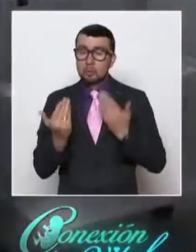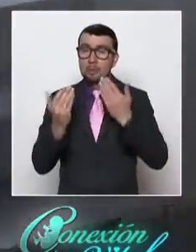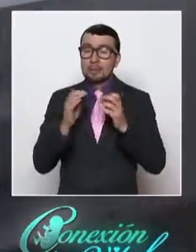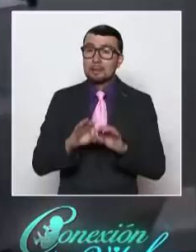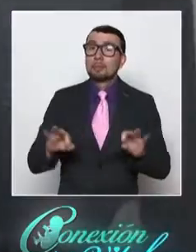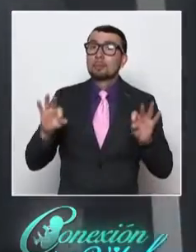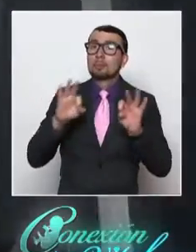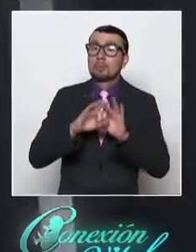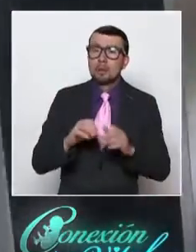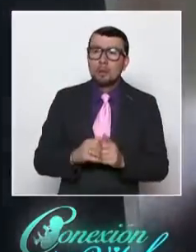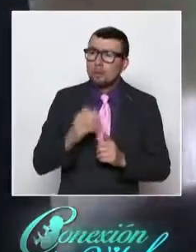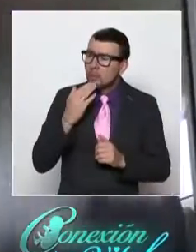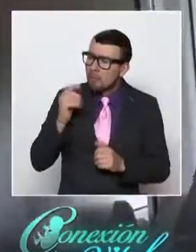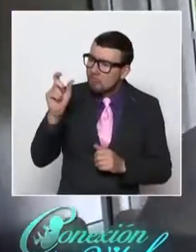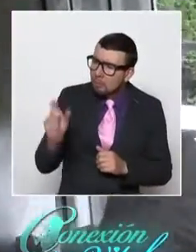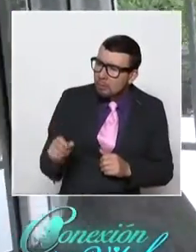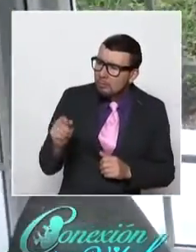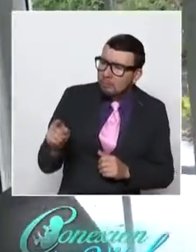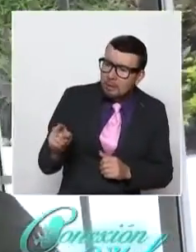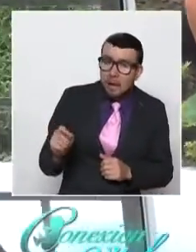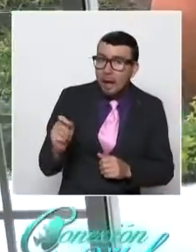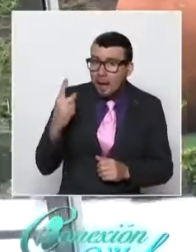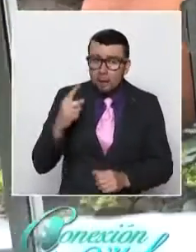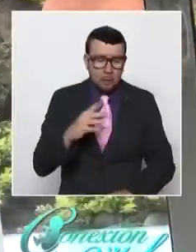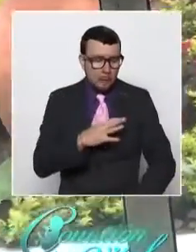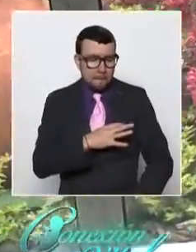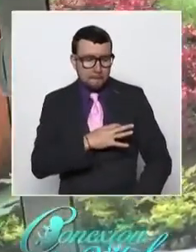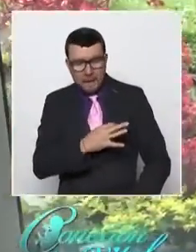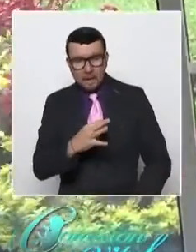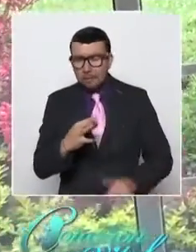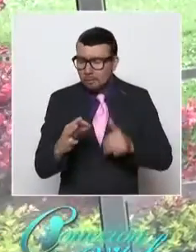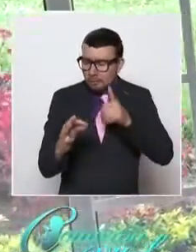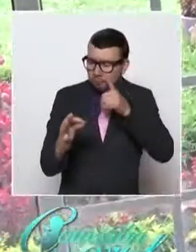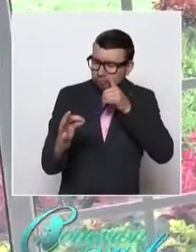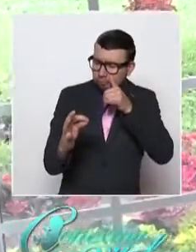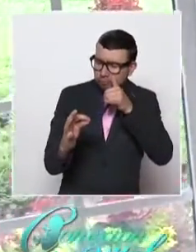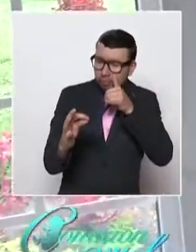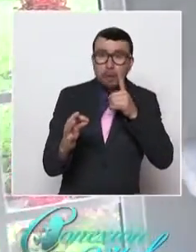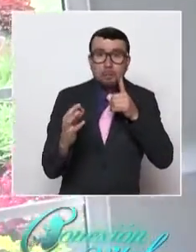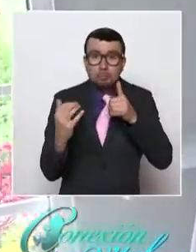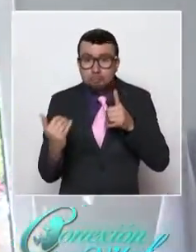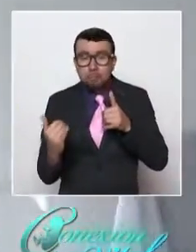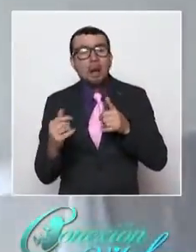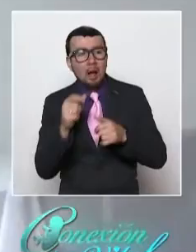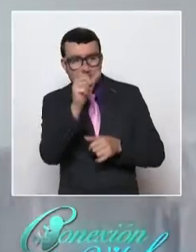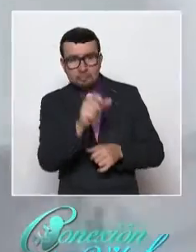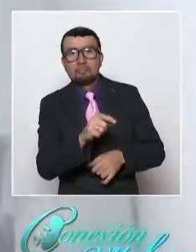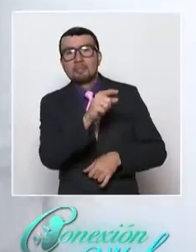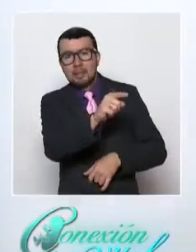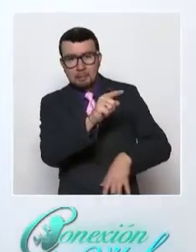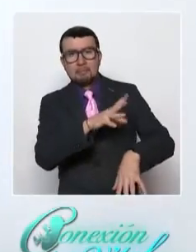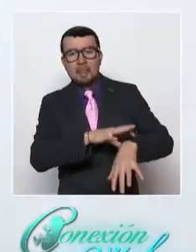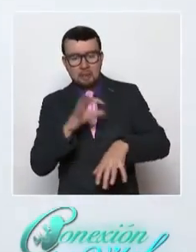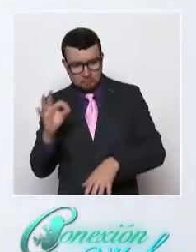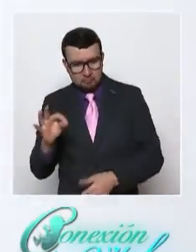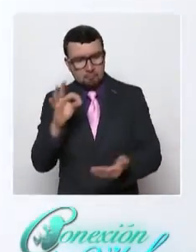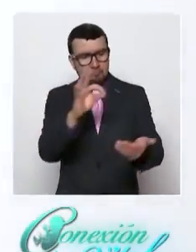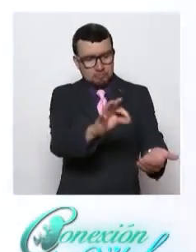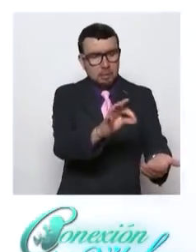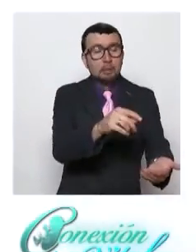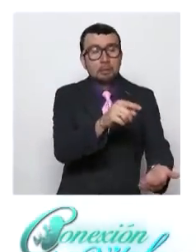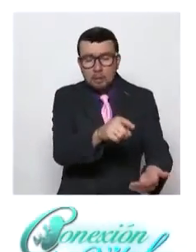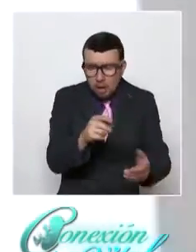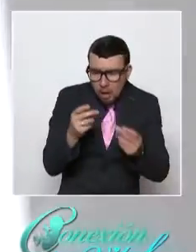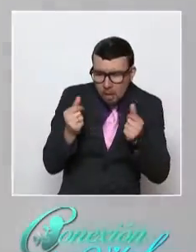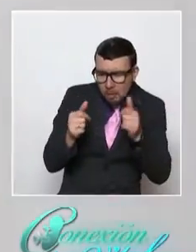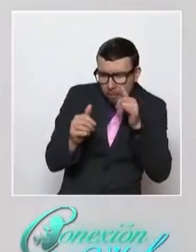cuando se les hace la biopsia tenemos un patólogo y se realizan los resultados en el